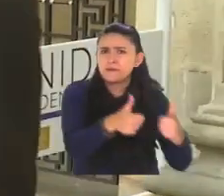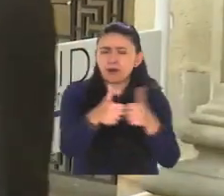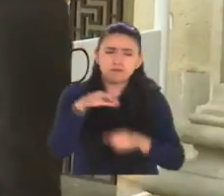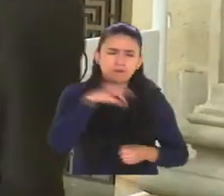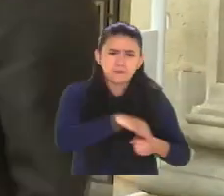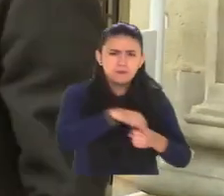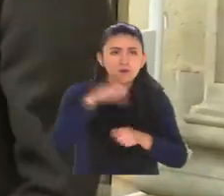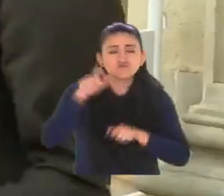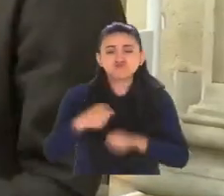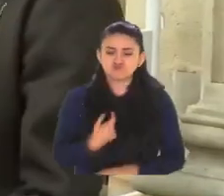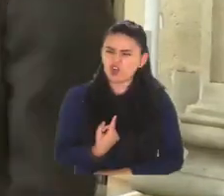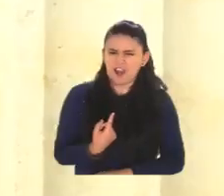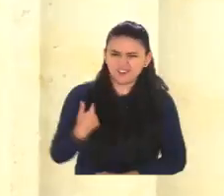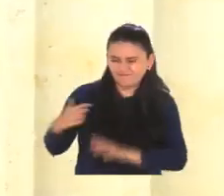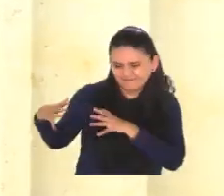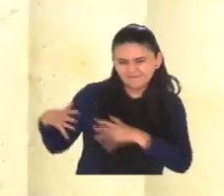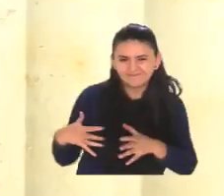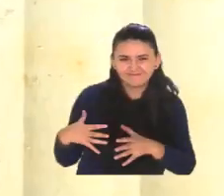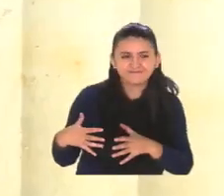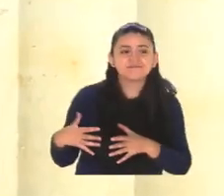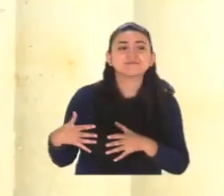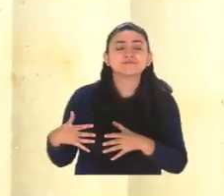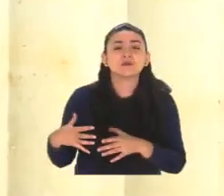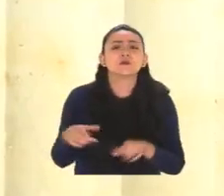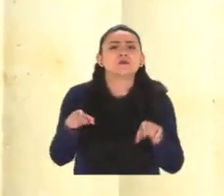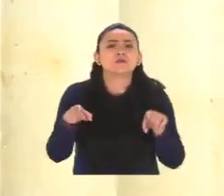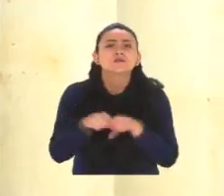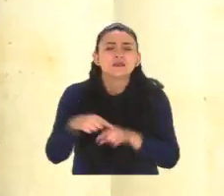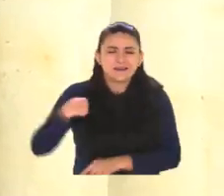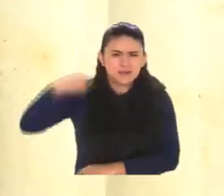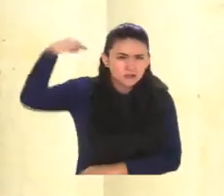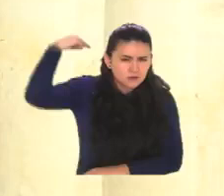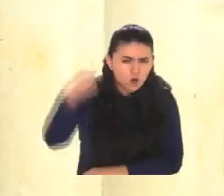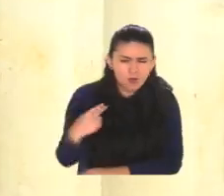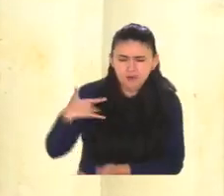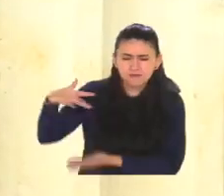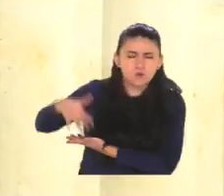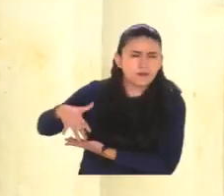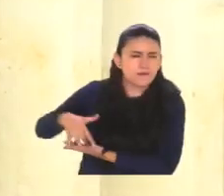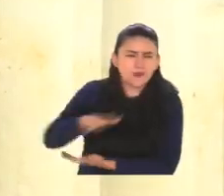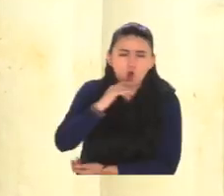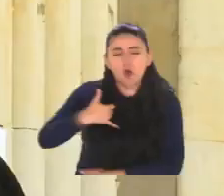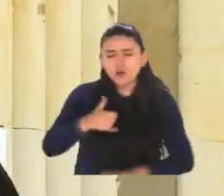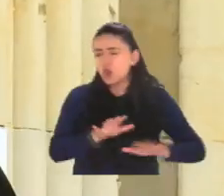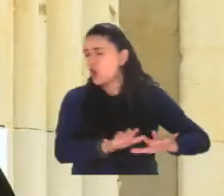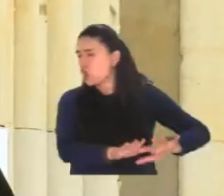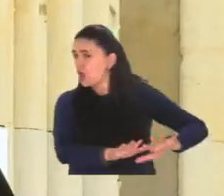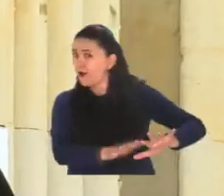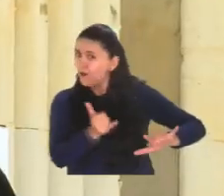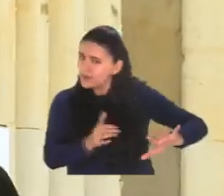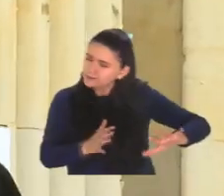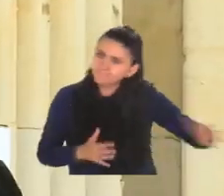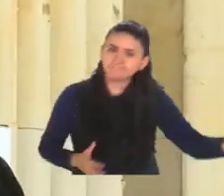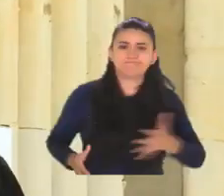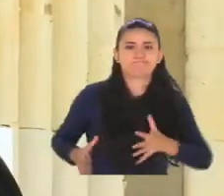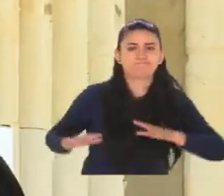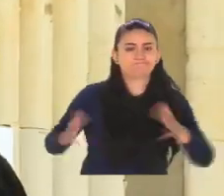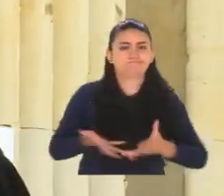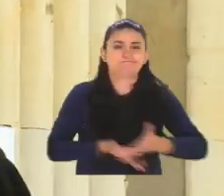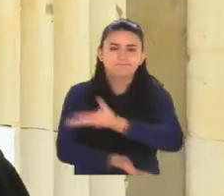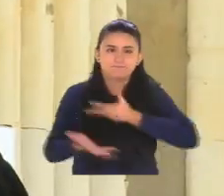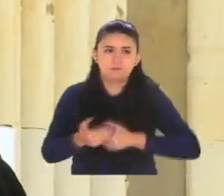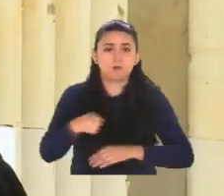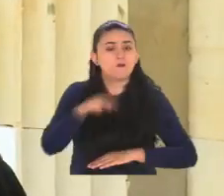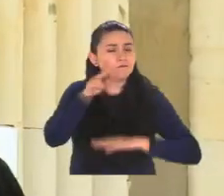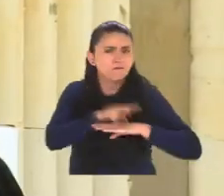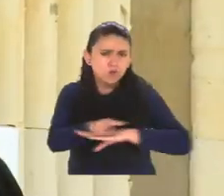los votantes creo que significa el pago de una ayuda histórica que tenía el país con todos los jóvenes estar ahí coordinando todo el tema de la veeduría